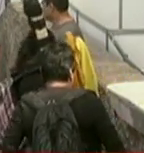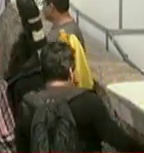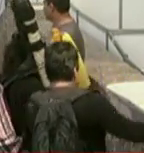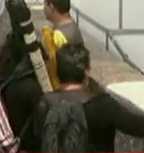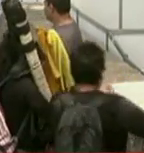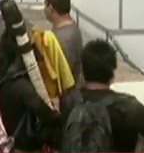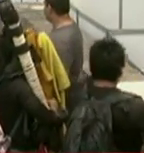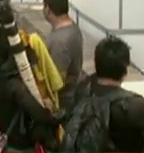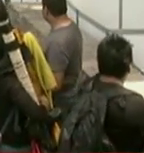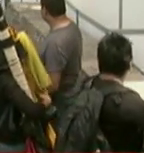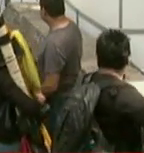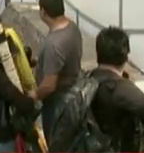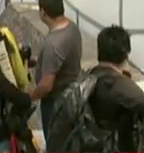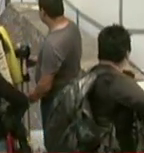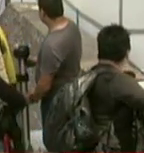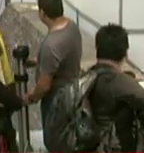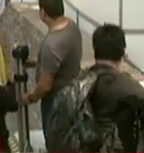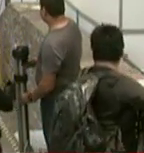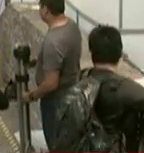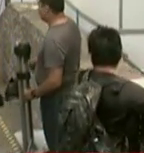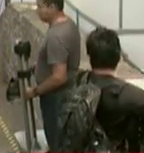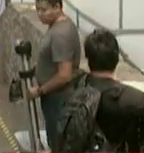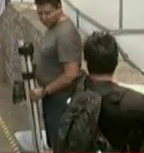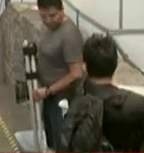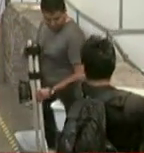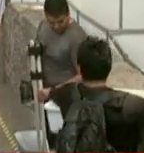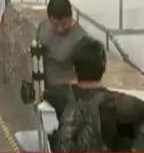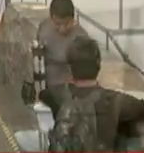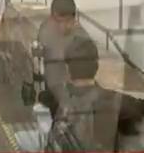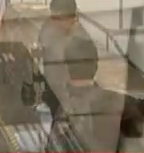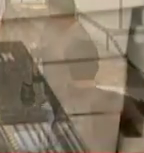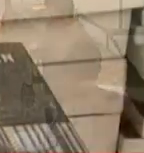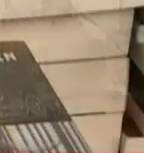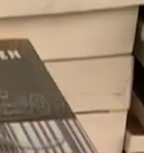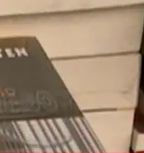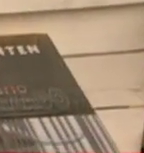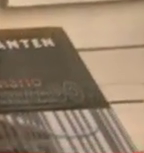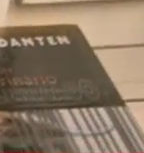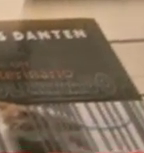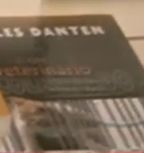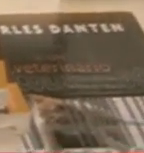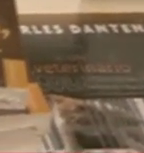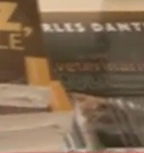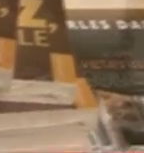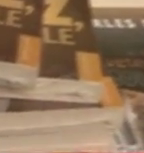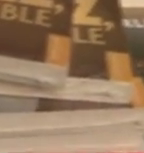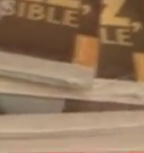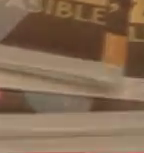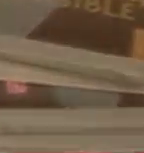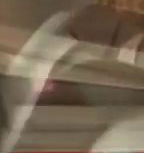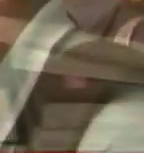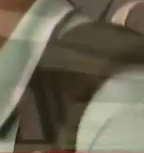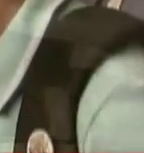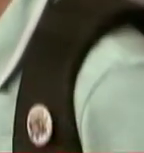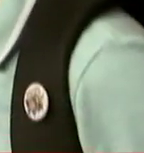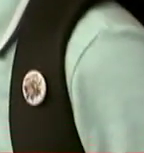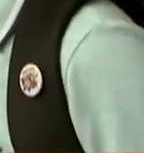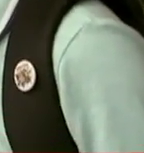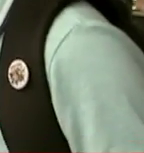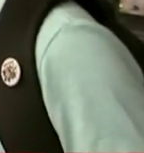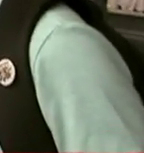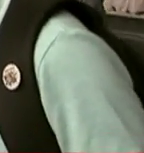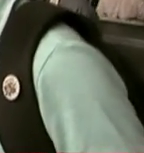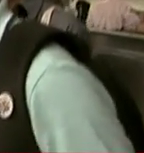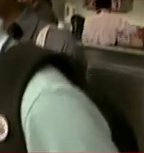en una fiesta de familia. Eso hace que vengan los padres con sus hijos, con los abuelos, y puedan